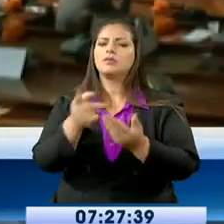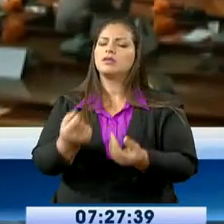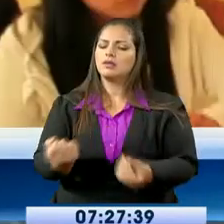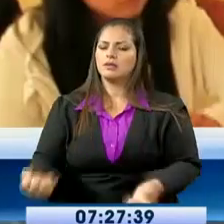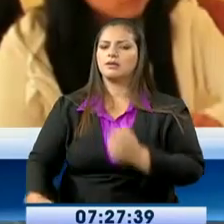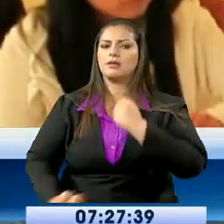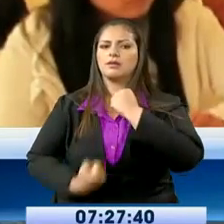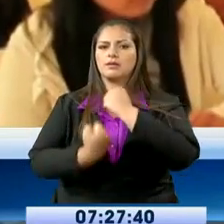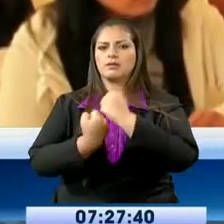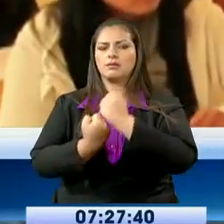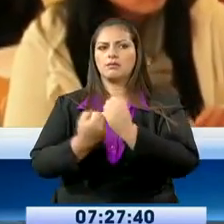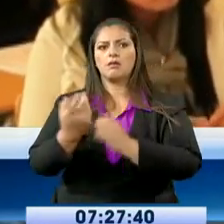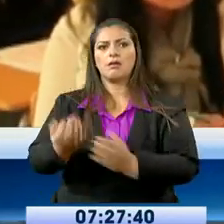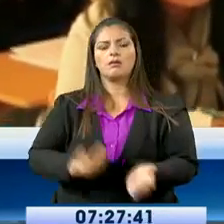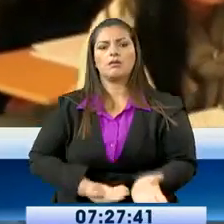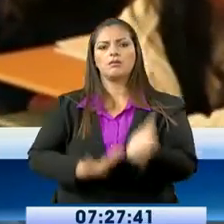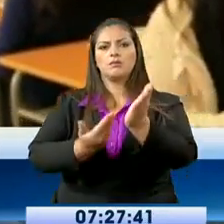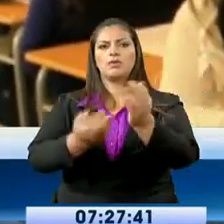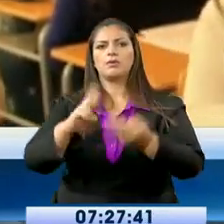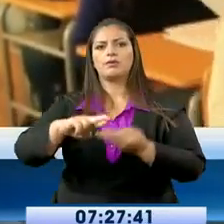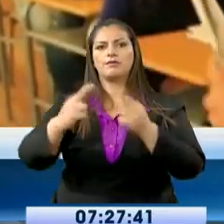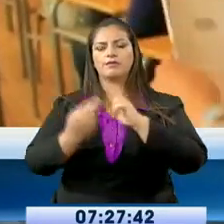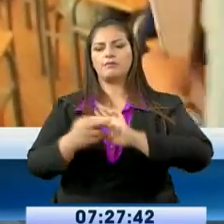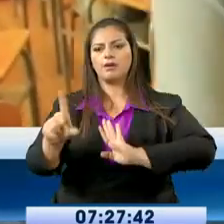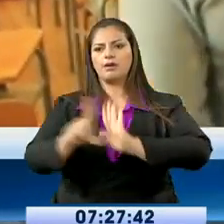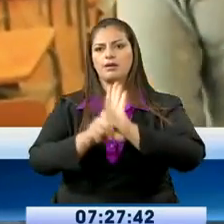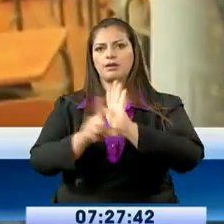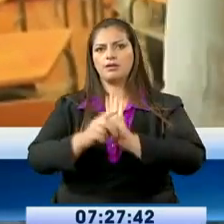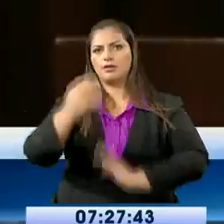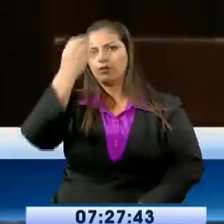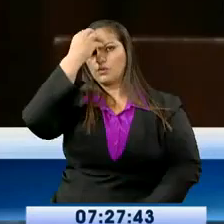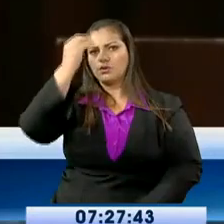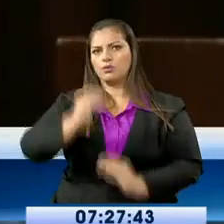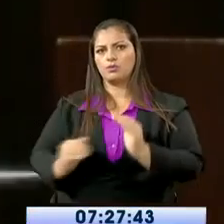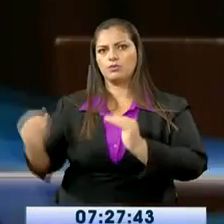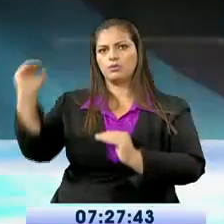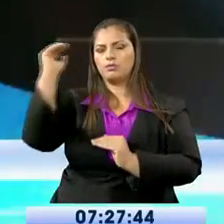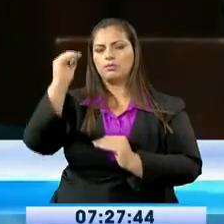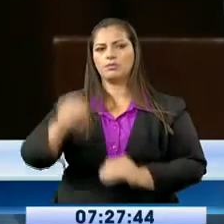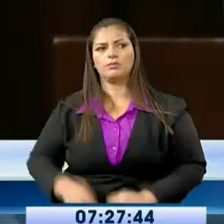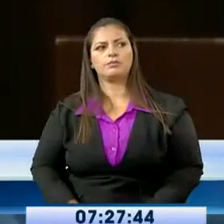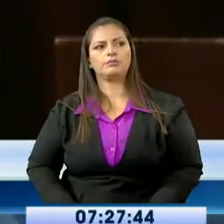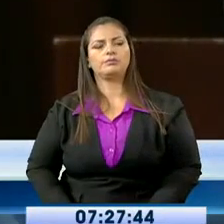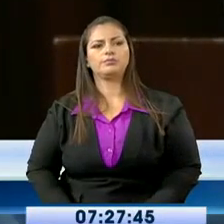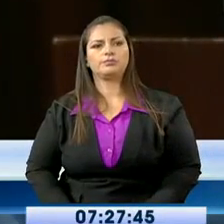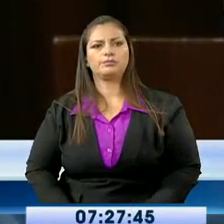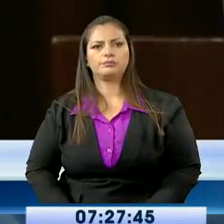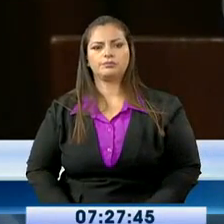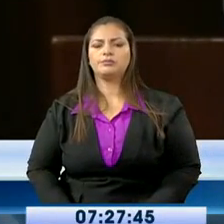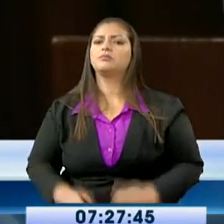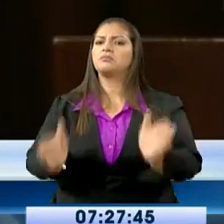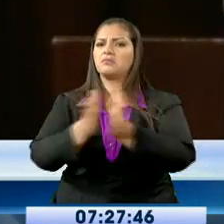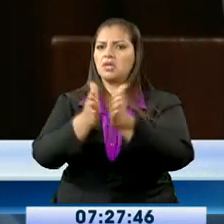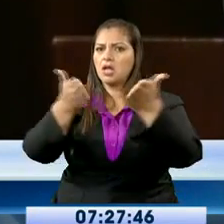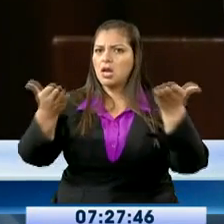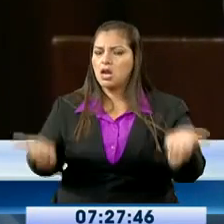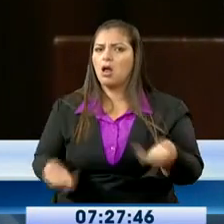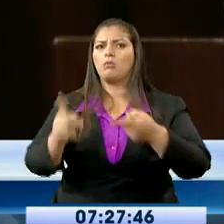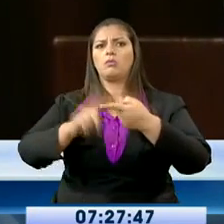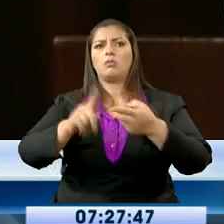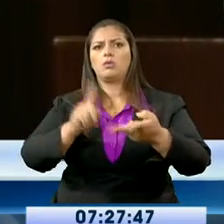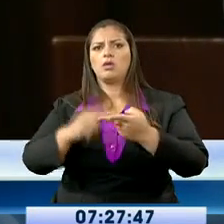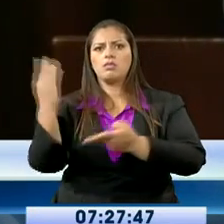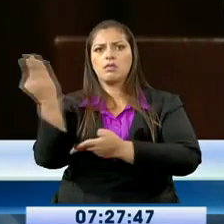las leyes de educación superior, comunicación y seguridad social. De que los medios de comunicación ejerzan su labor sin